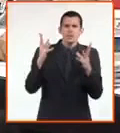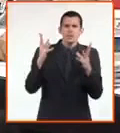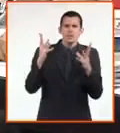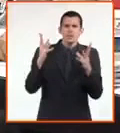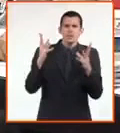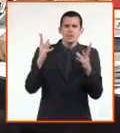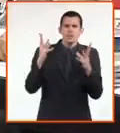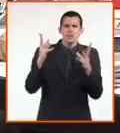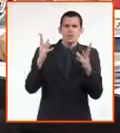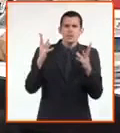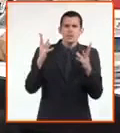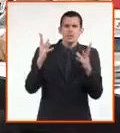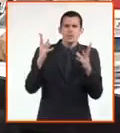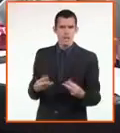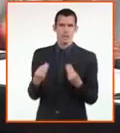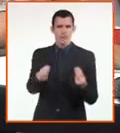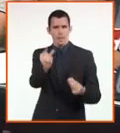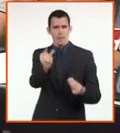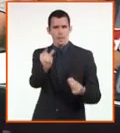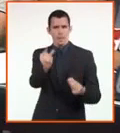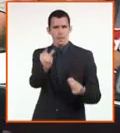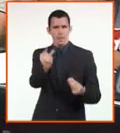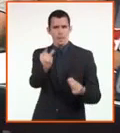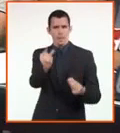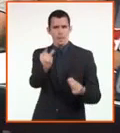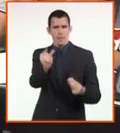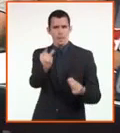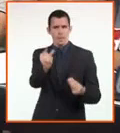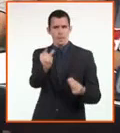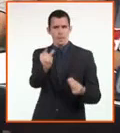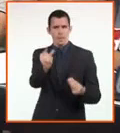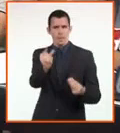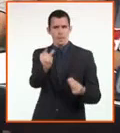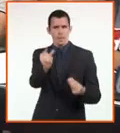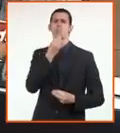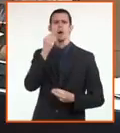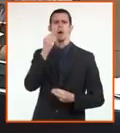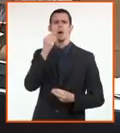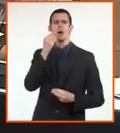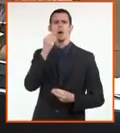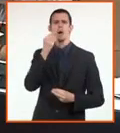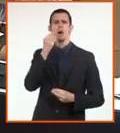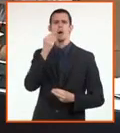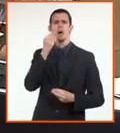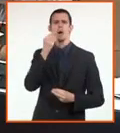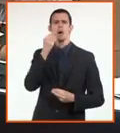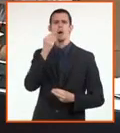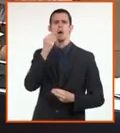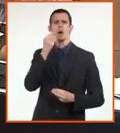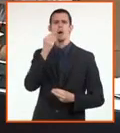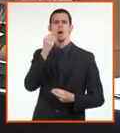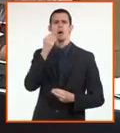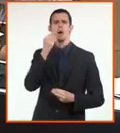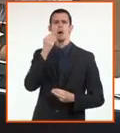la transformación de sus realidades, a la par que se han acumulado retos